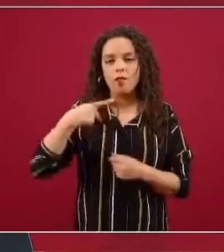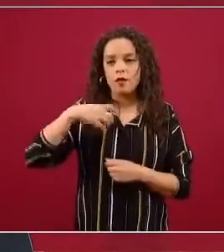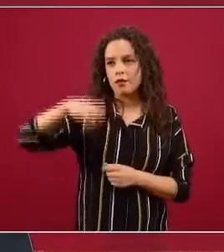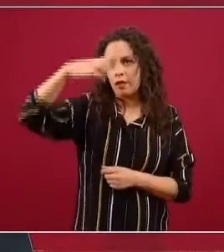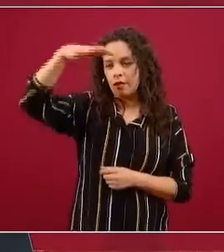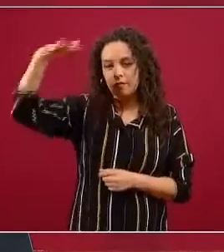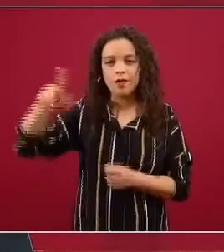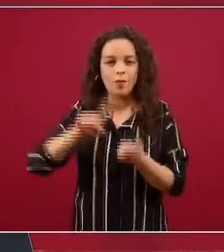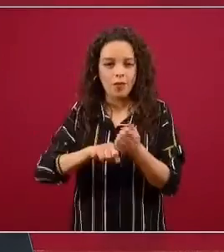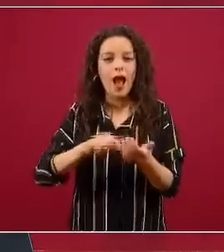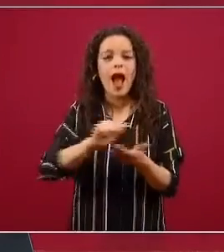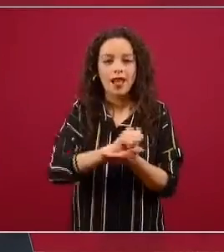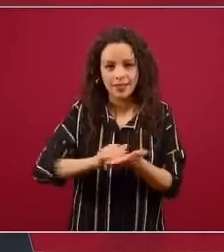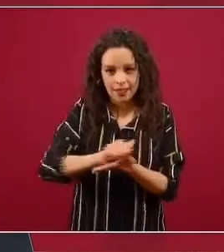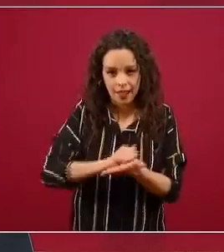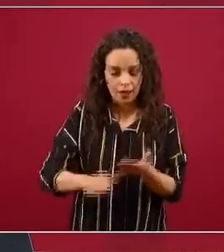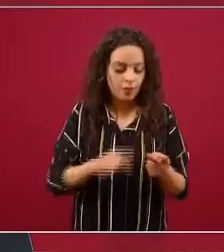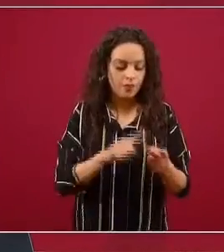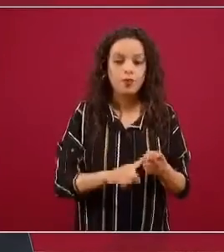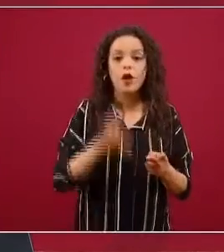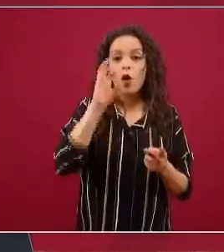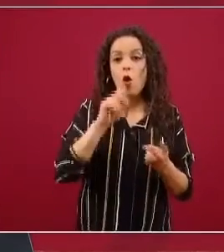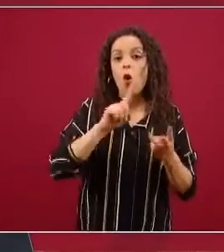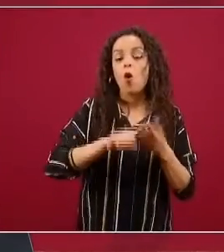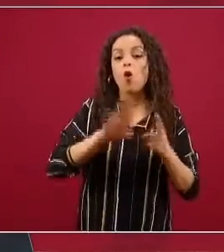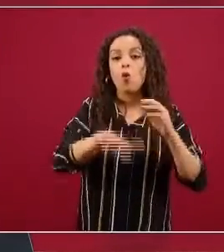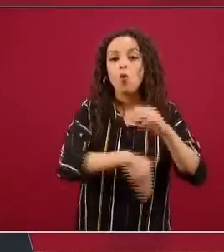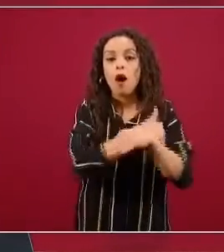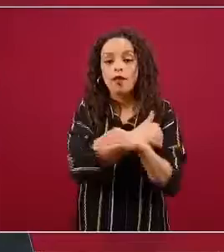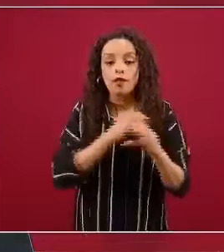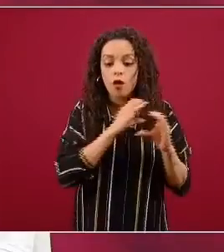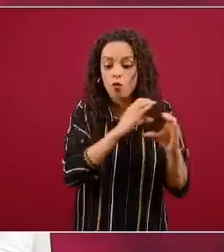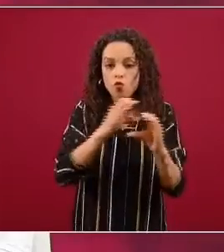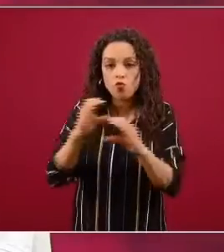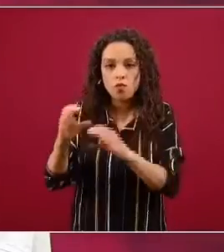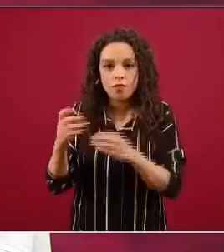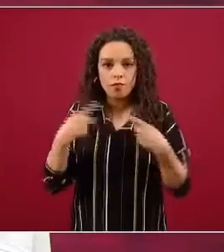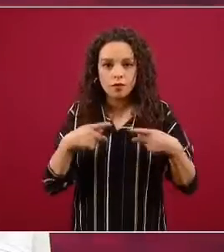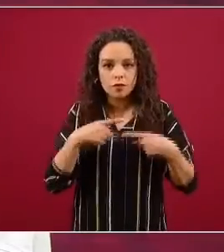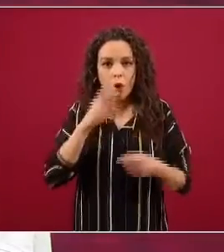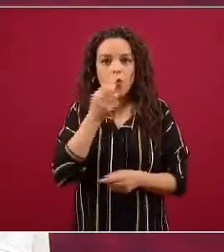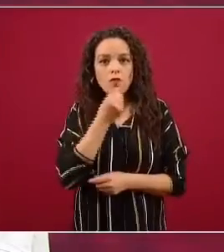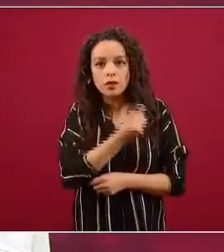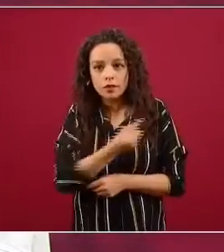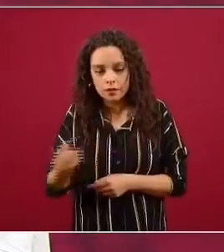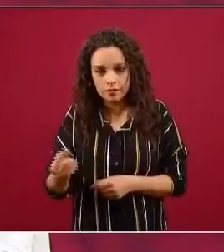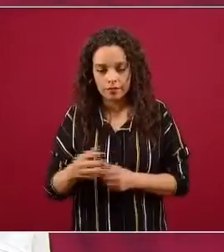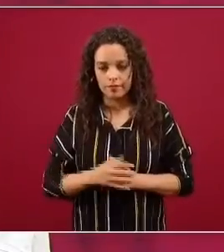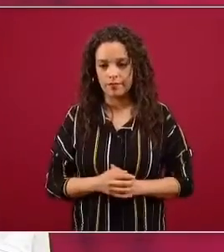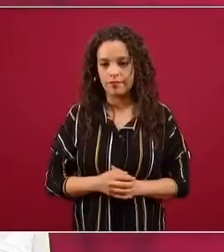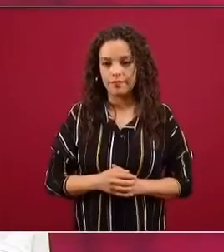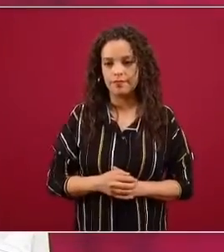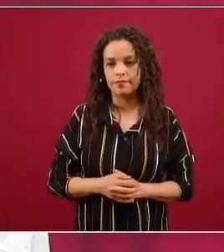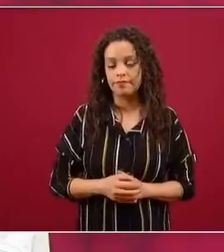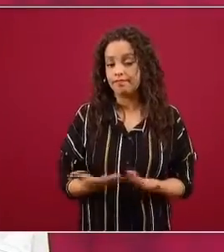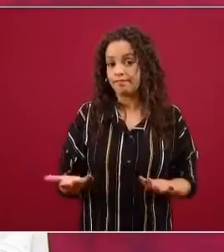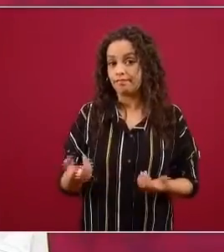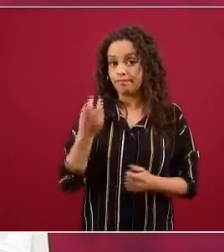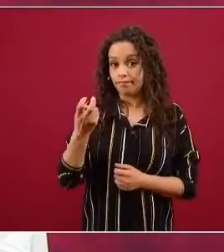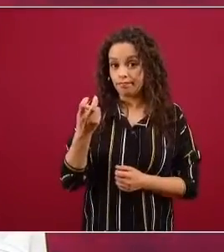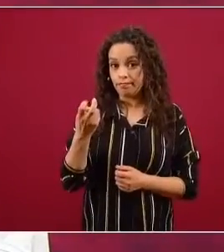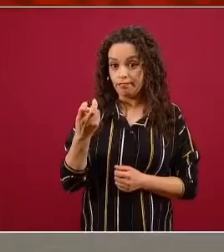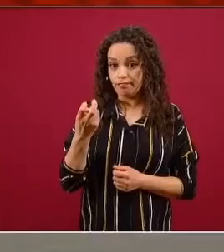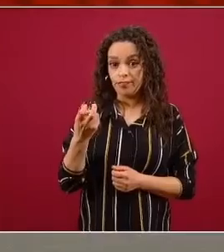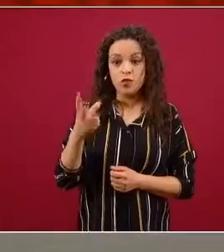las guarderías, en fin, ¿no? Es uno de los programas más acabados. Si hay otros estados que tienen, no conocemos a